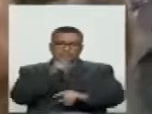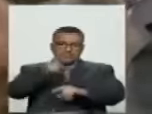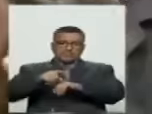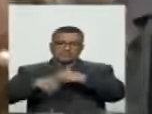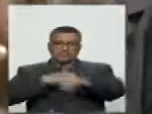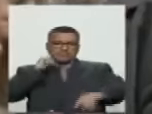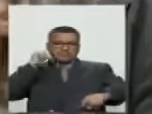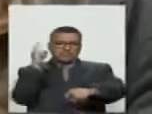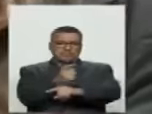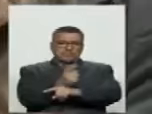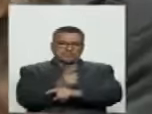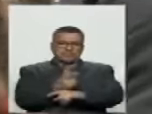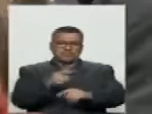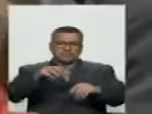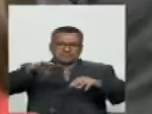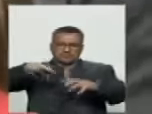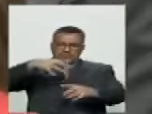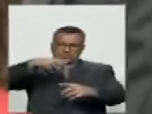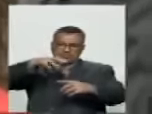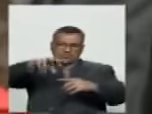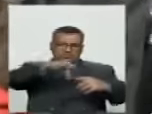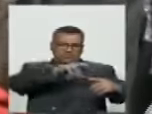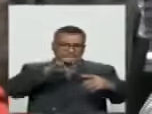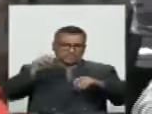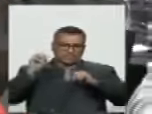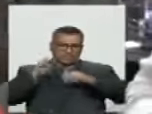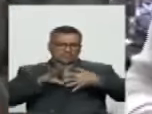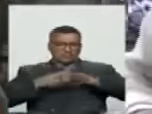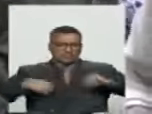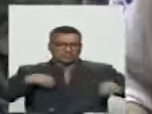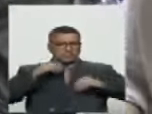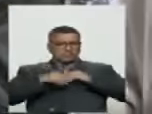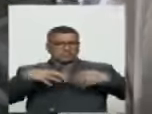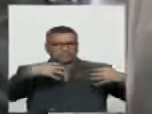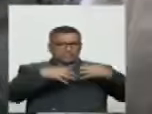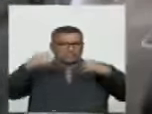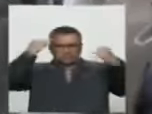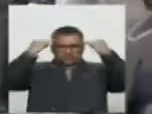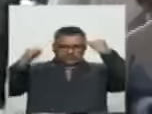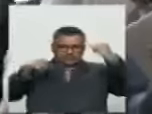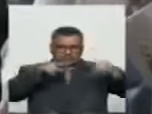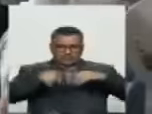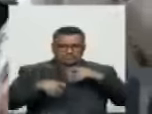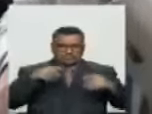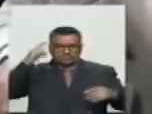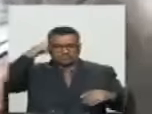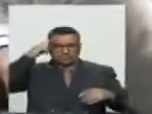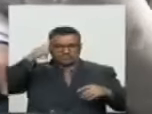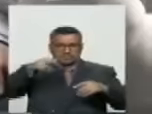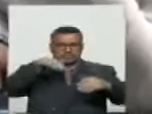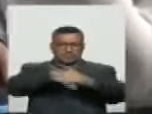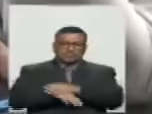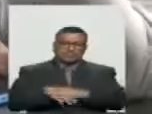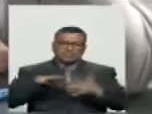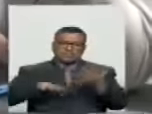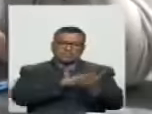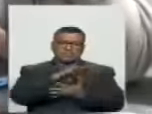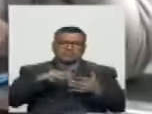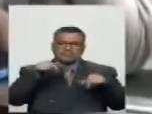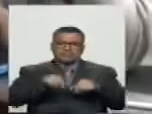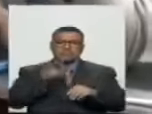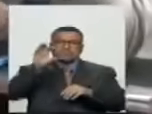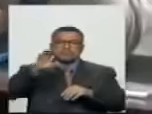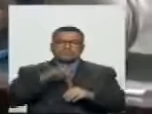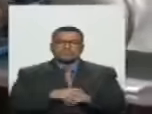orden para quienes estás manipulando desde las redes sociales con las operaciones de guerra psicológica o guerra cognitiva para generar un caos y violencia en